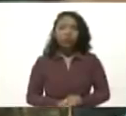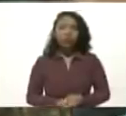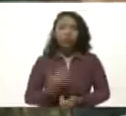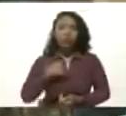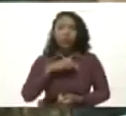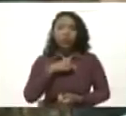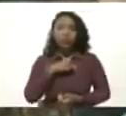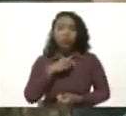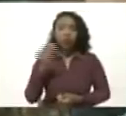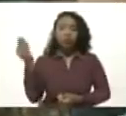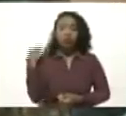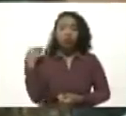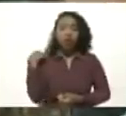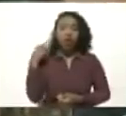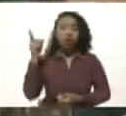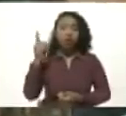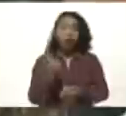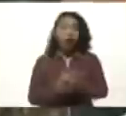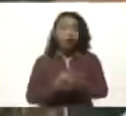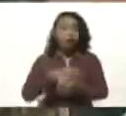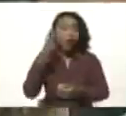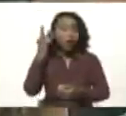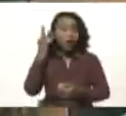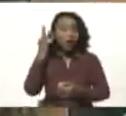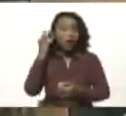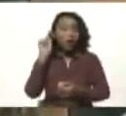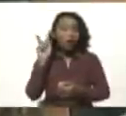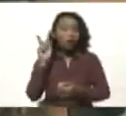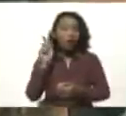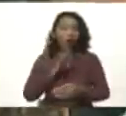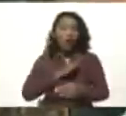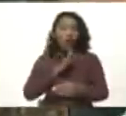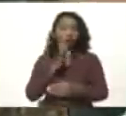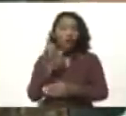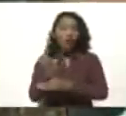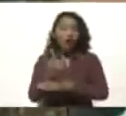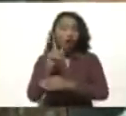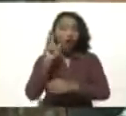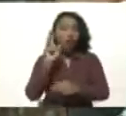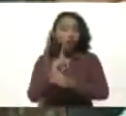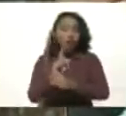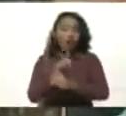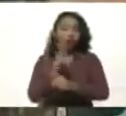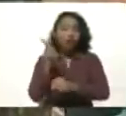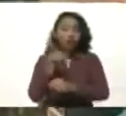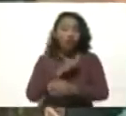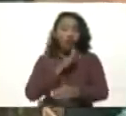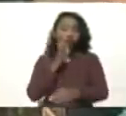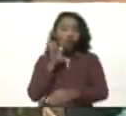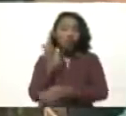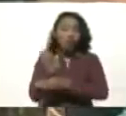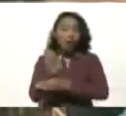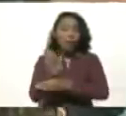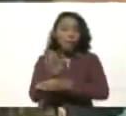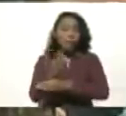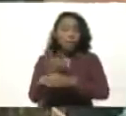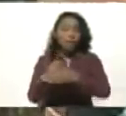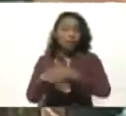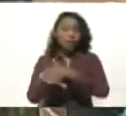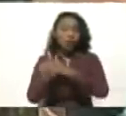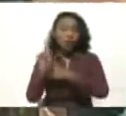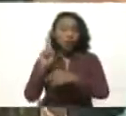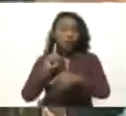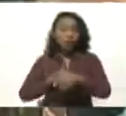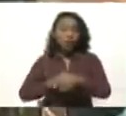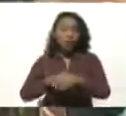Nos enteramos por su hermana que fue la única a que le fue concesso pasar un tiempo